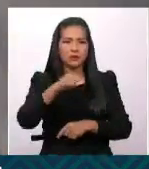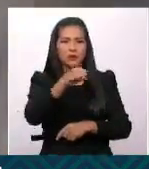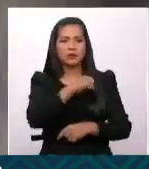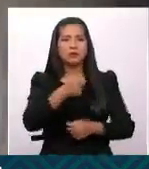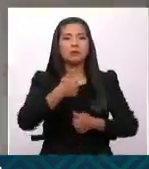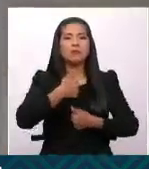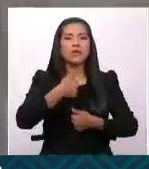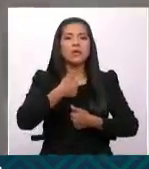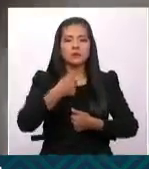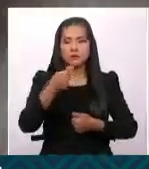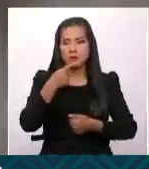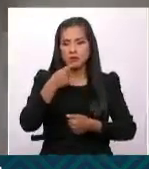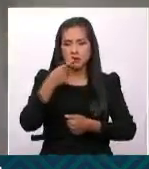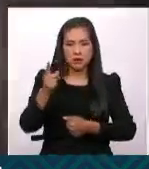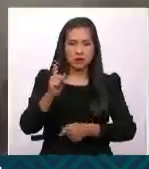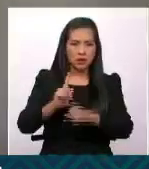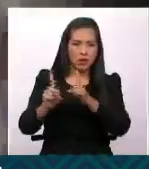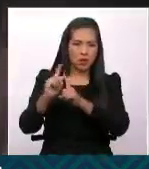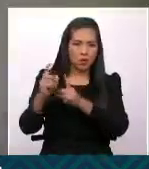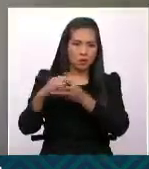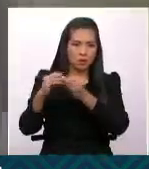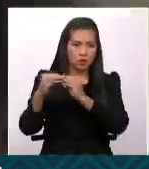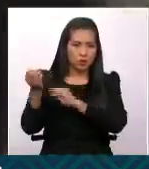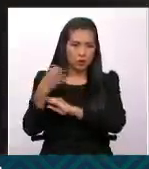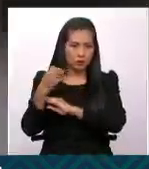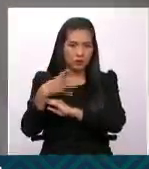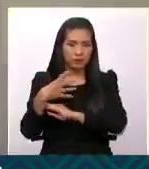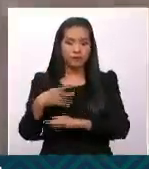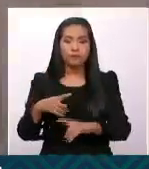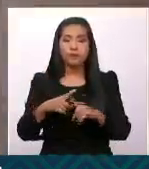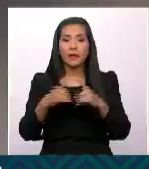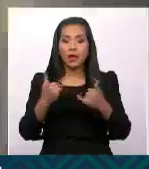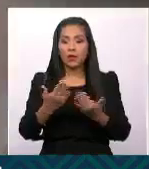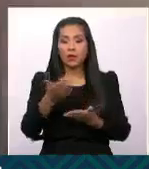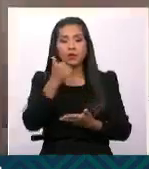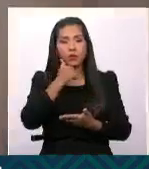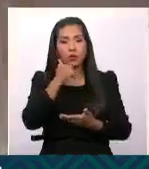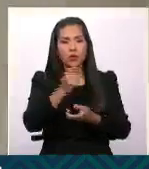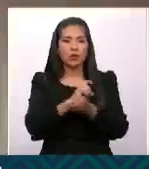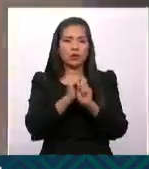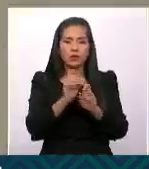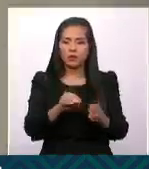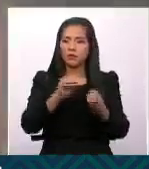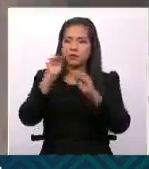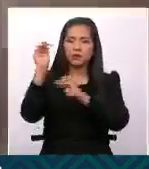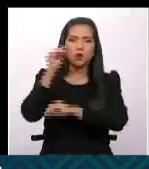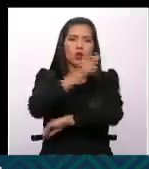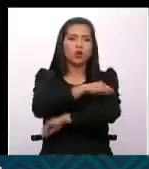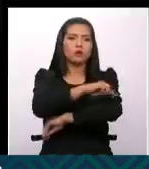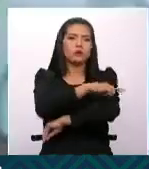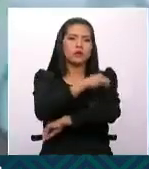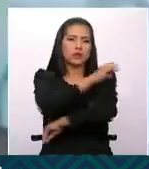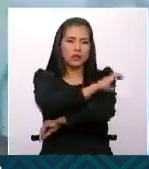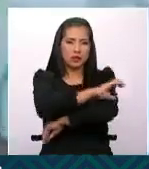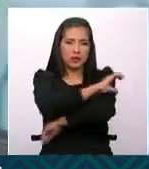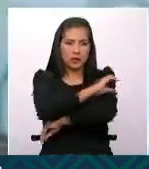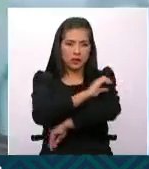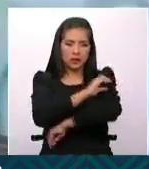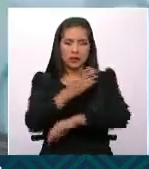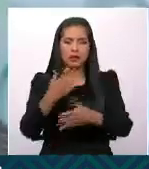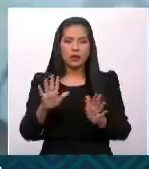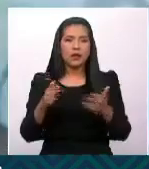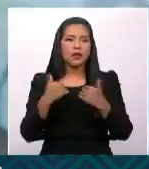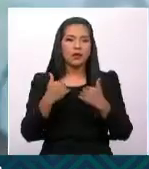la región del tórax. Al momento la dama ha sido trasladada a la morgue del Hospital de Clínicas. Tenemos 3